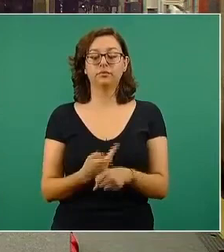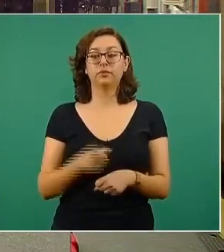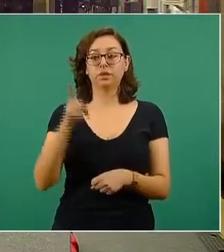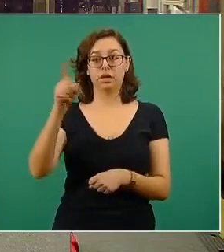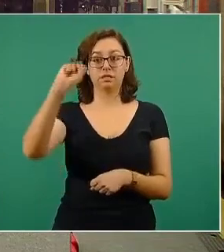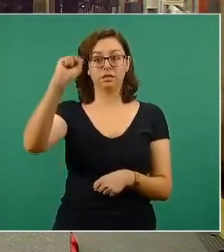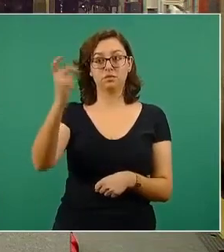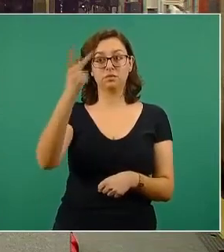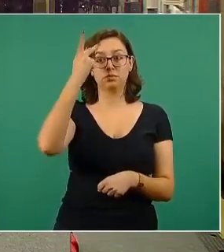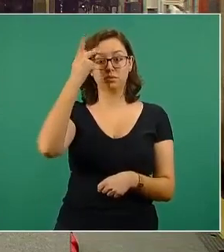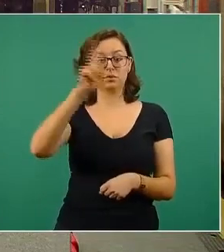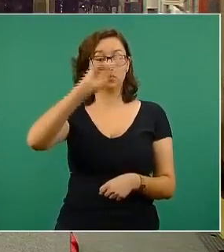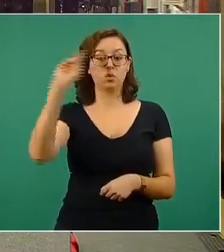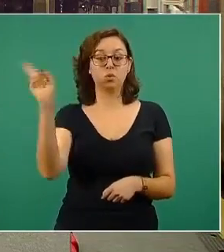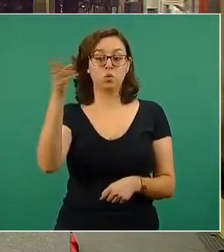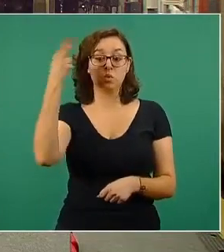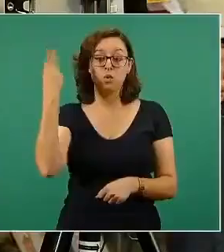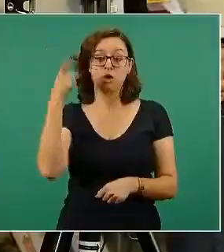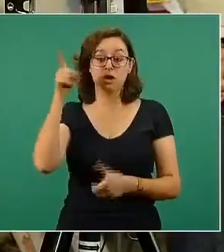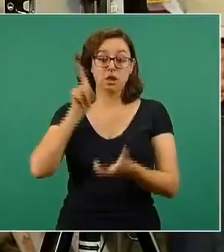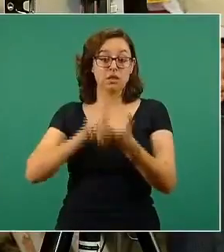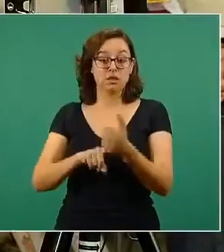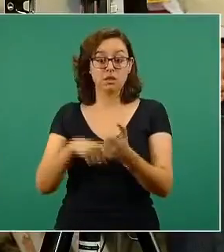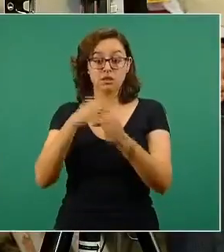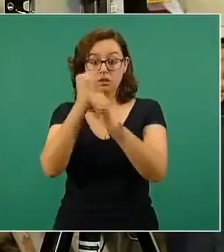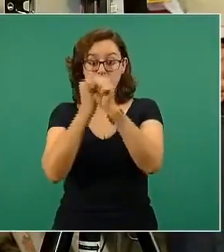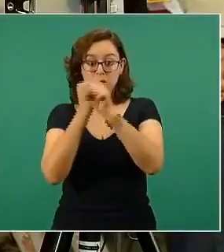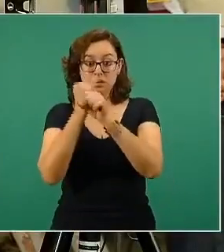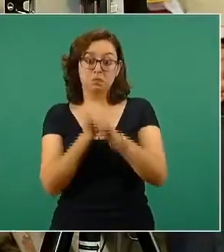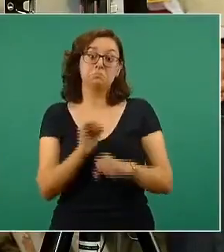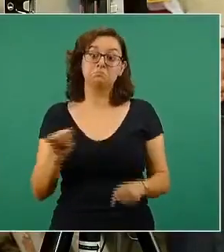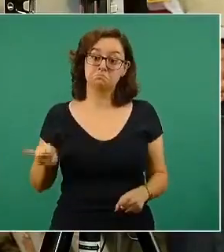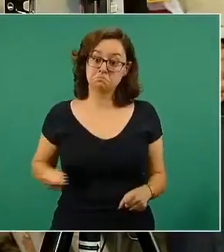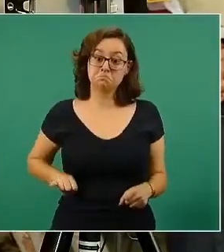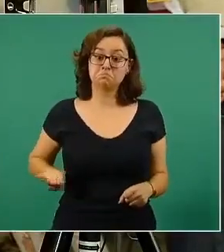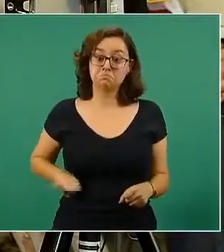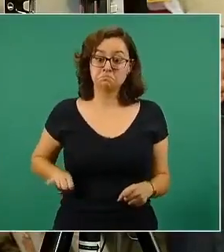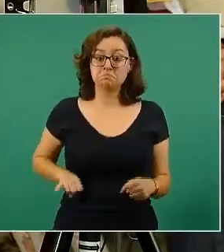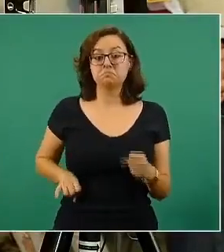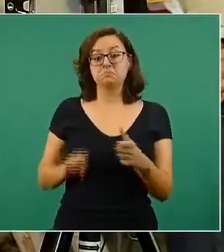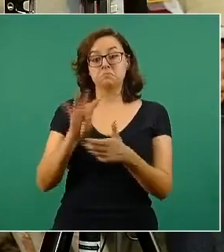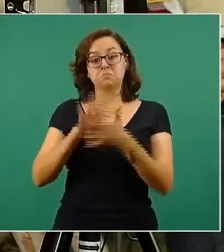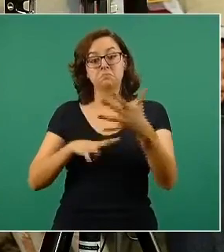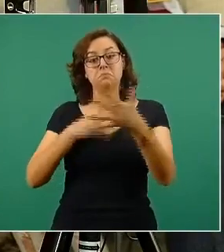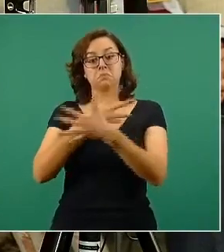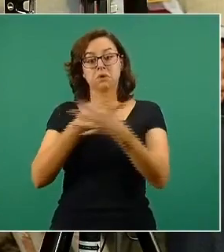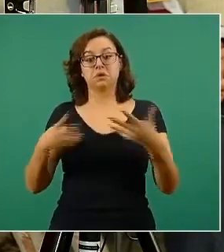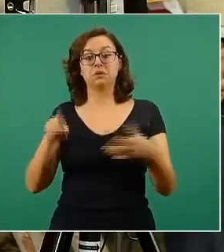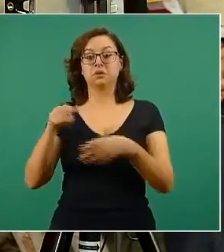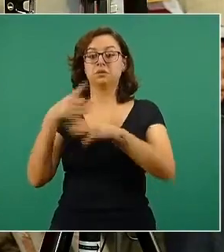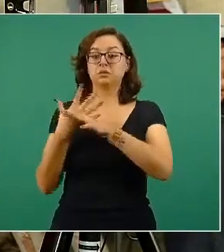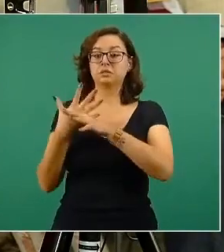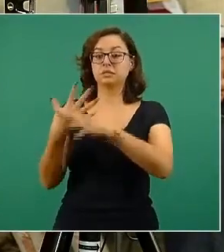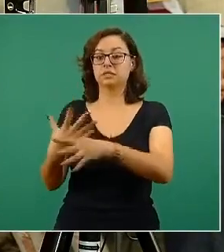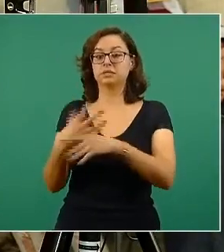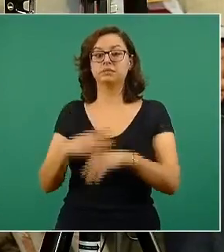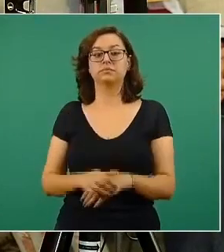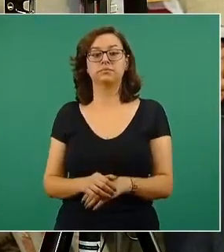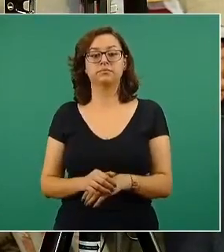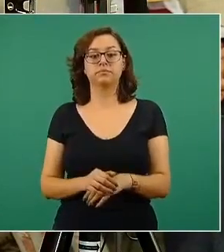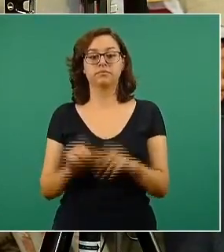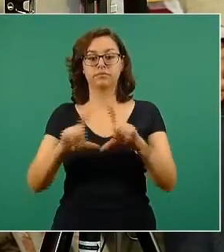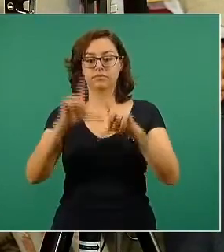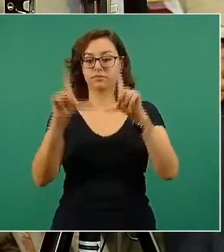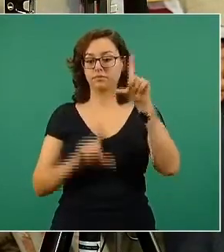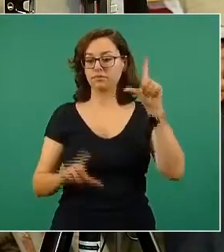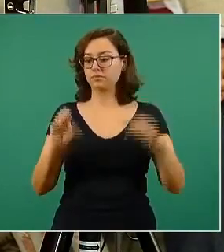Luis Potosí, en un estudio muy interesante y publica en la gráfica, dice ahí que cerca del 60% de la